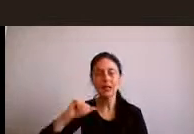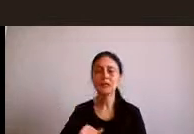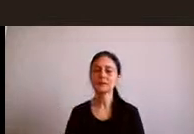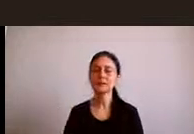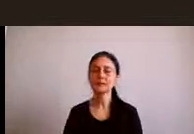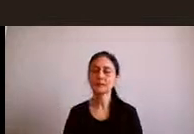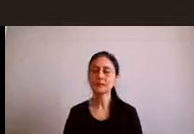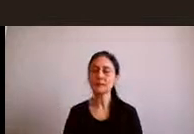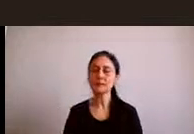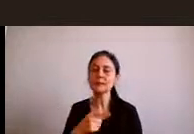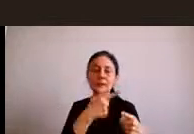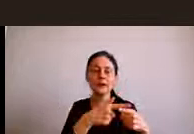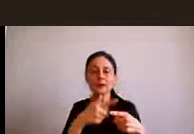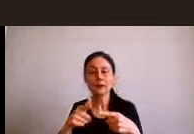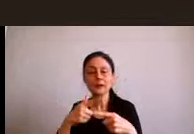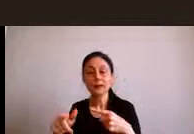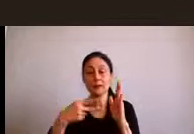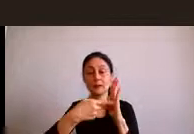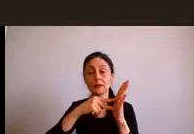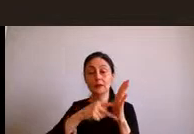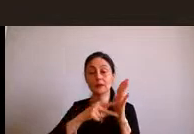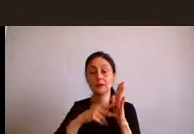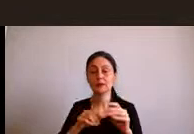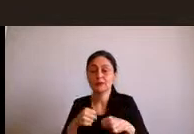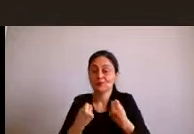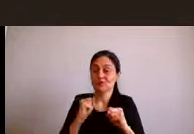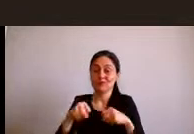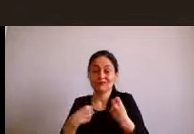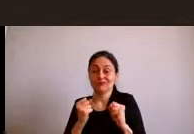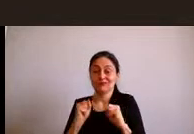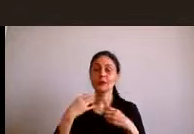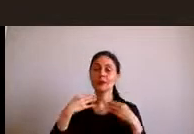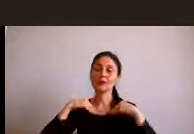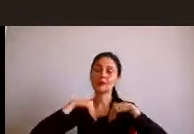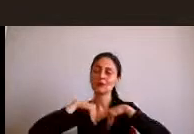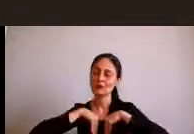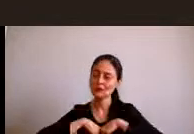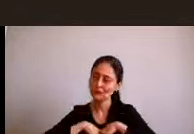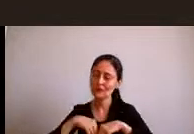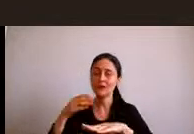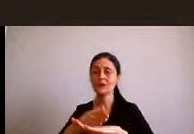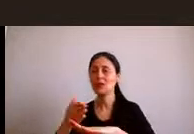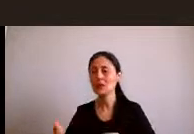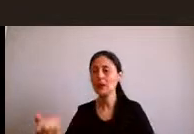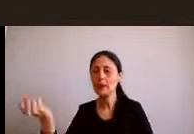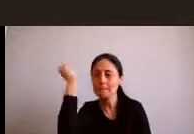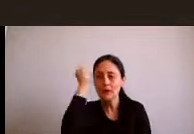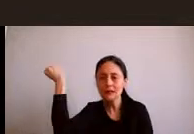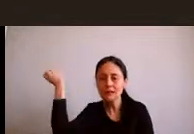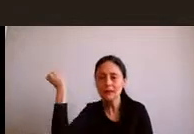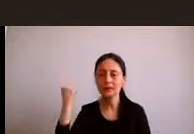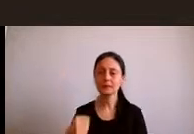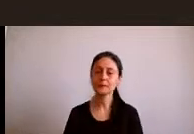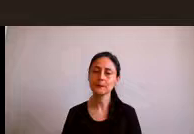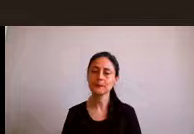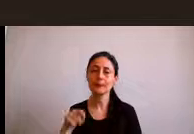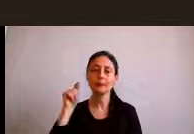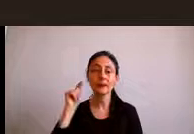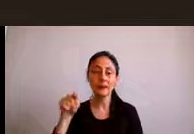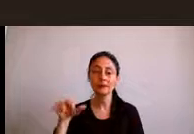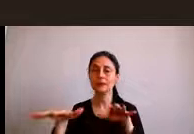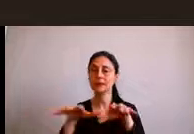a otras patologías como ansiedad y depresión, ya estrés postraumático. En general, lo que se ha visto que estas complicaciones, tanto